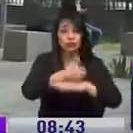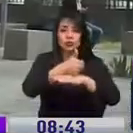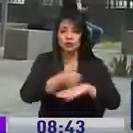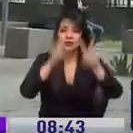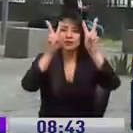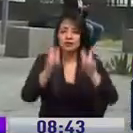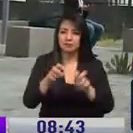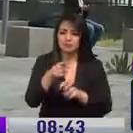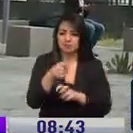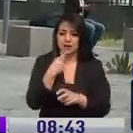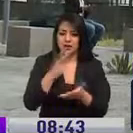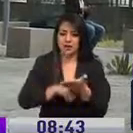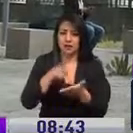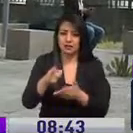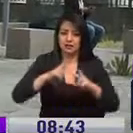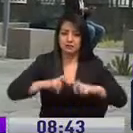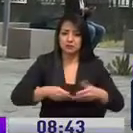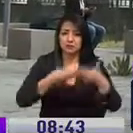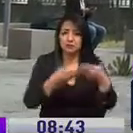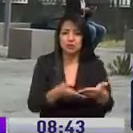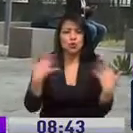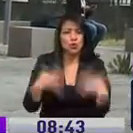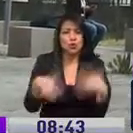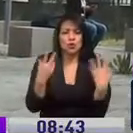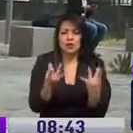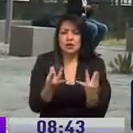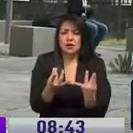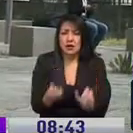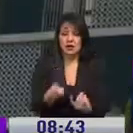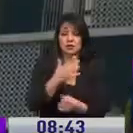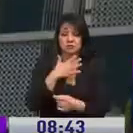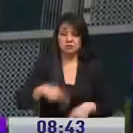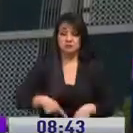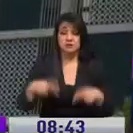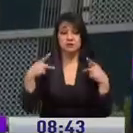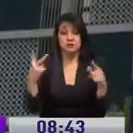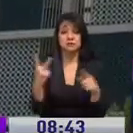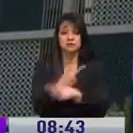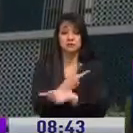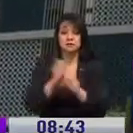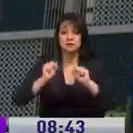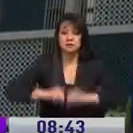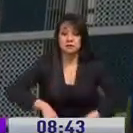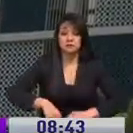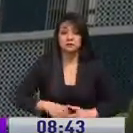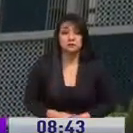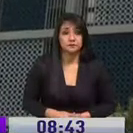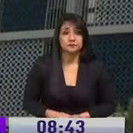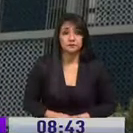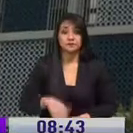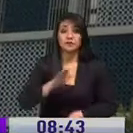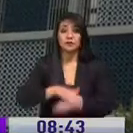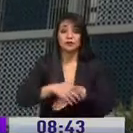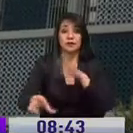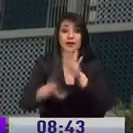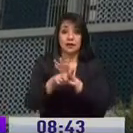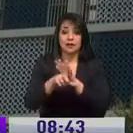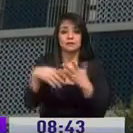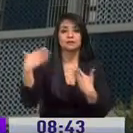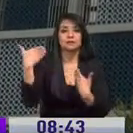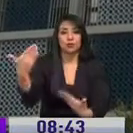marco de la presente investigación es altamente sensible y podría poner en riesgo mi integridad física, por la connotación legal y política que tiene este